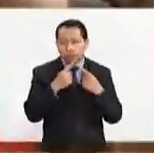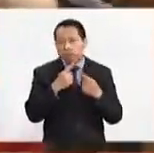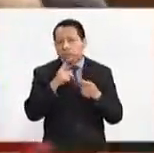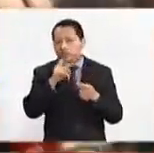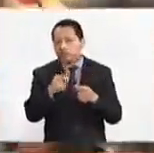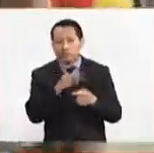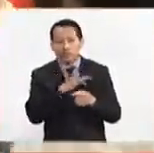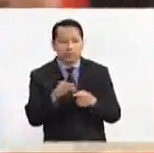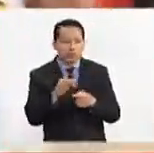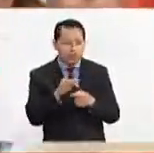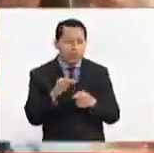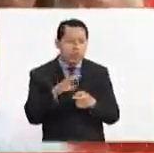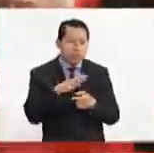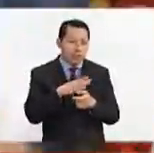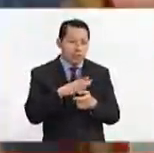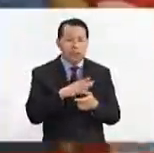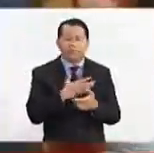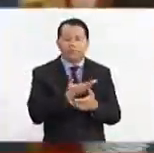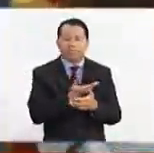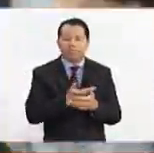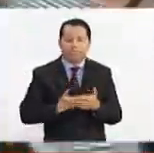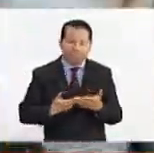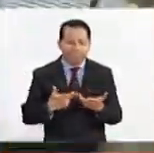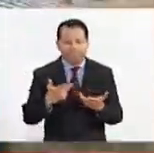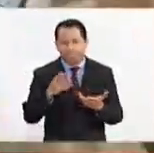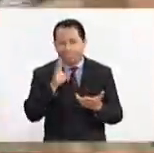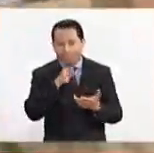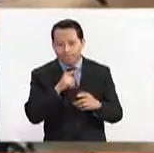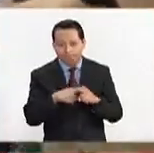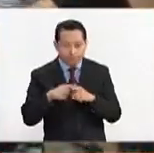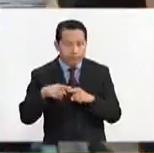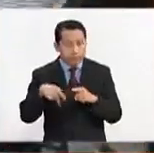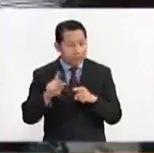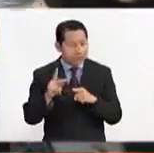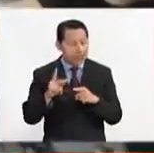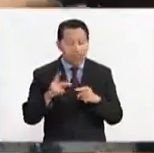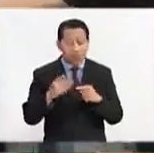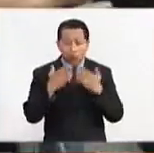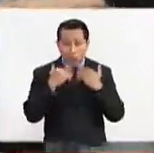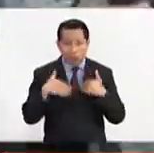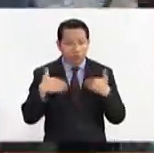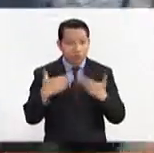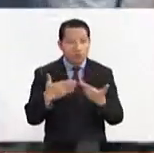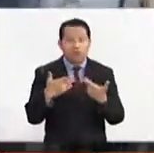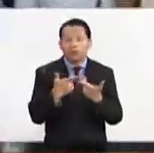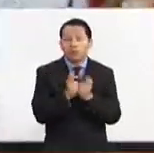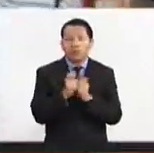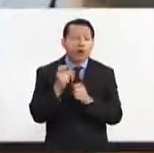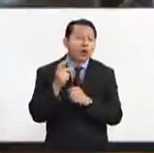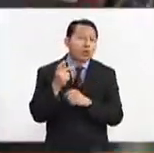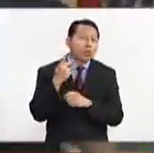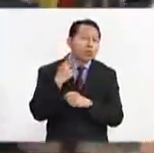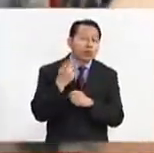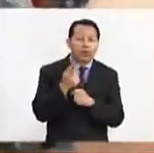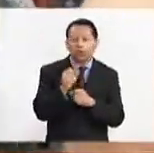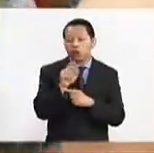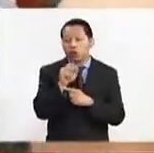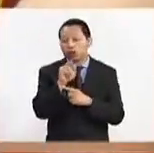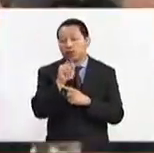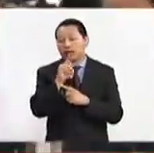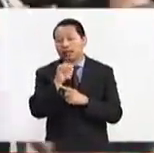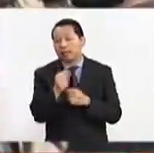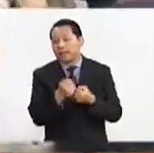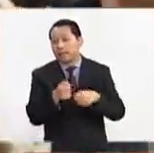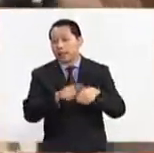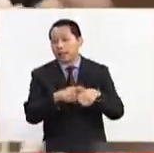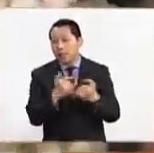petición de dimisión del presidente, pero es muy alta la desconfianza del Partido Socialista, la nueva formación política, y esto